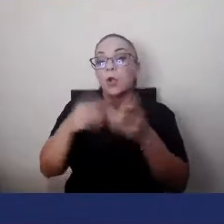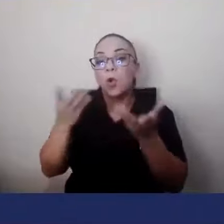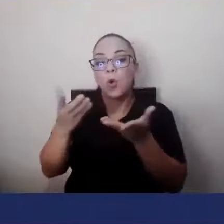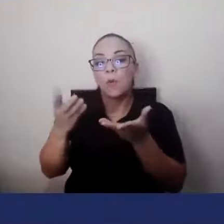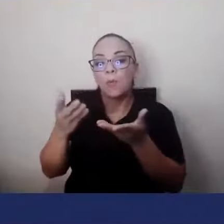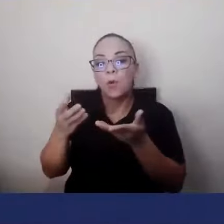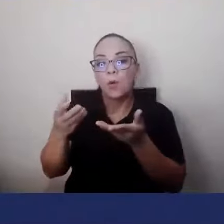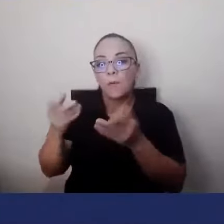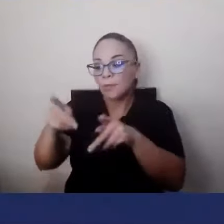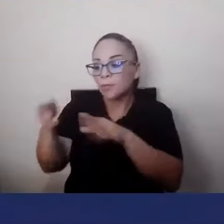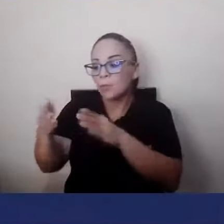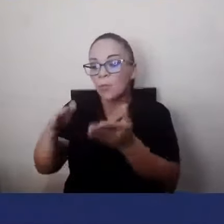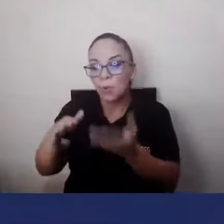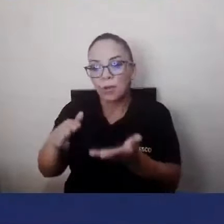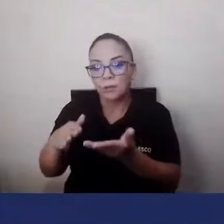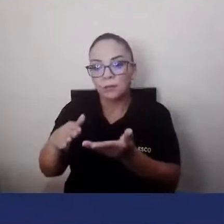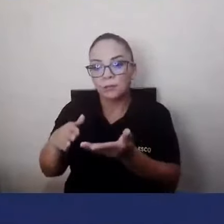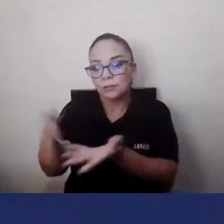Poder Judicial.